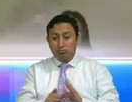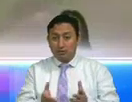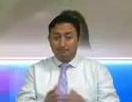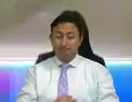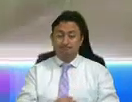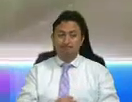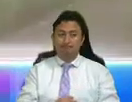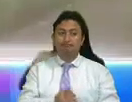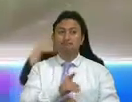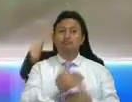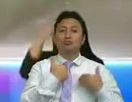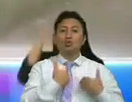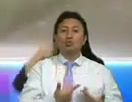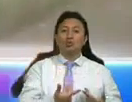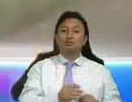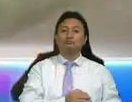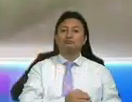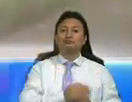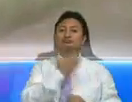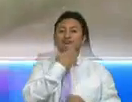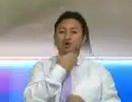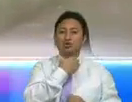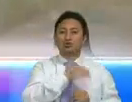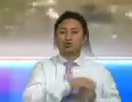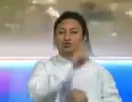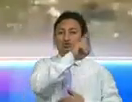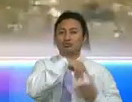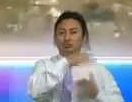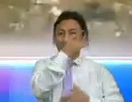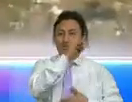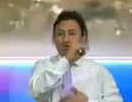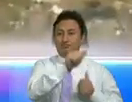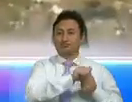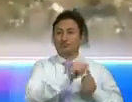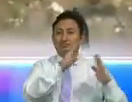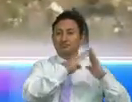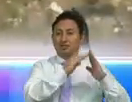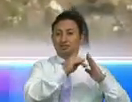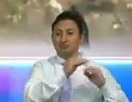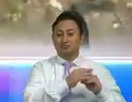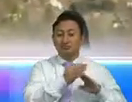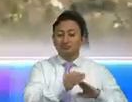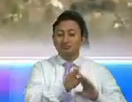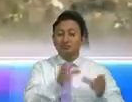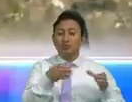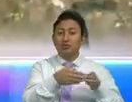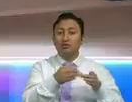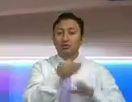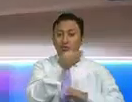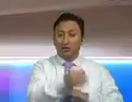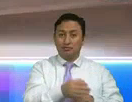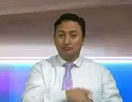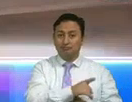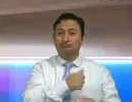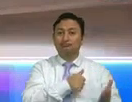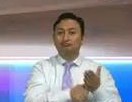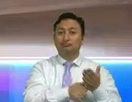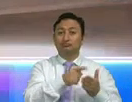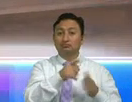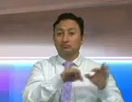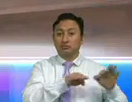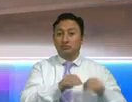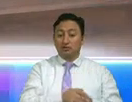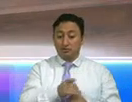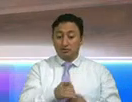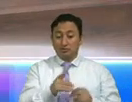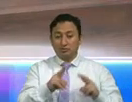el cuerpo fue dejado en agosto del 2018 acerca de su casa en el sector del comité del pueblo norte de quito la ministra rom advirtió que